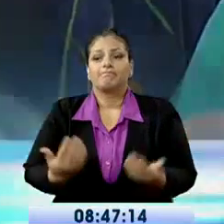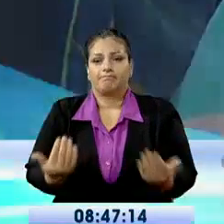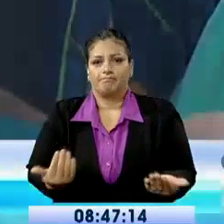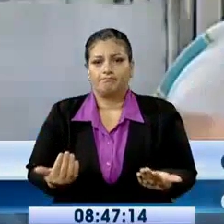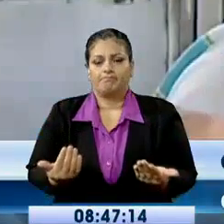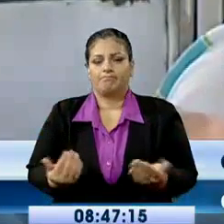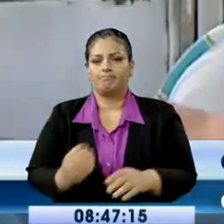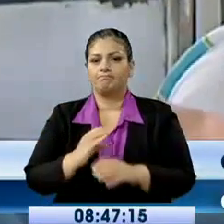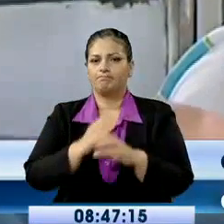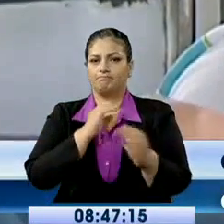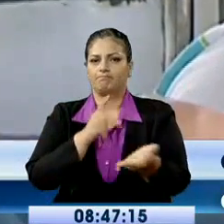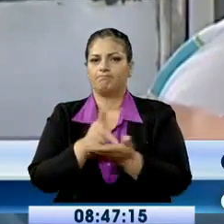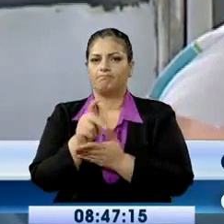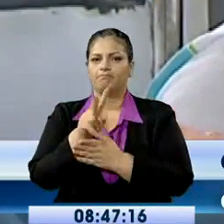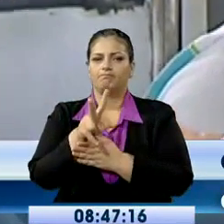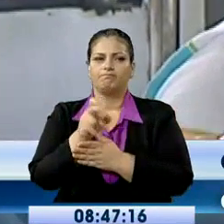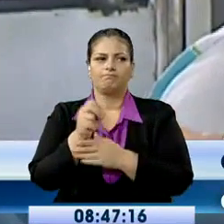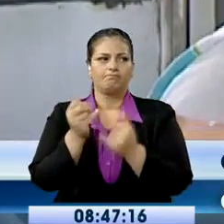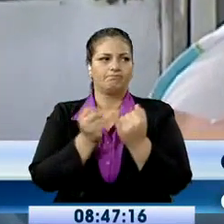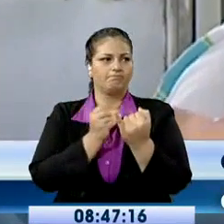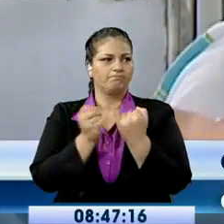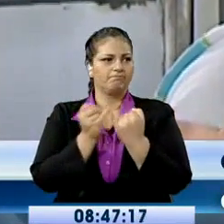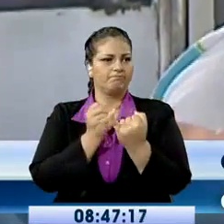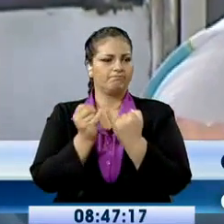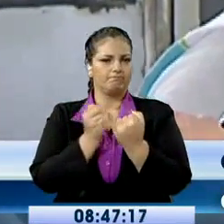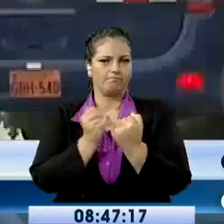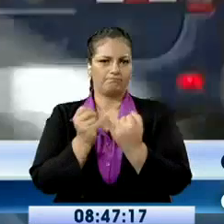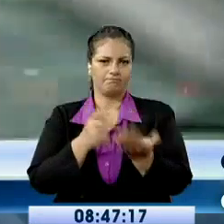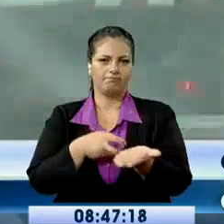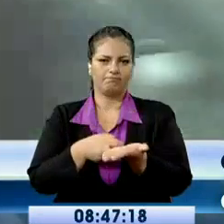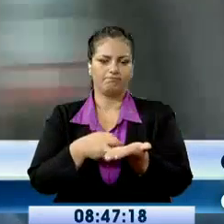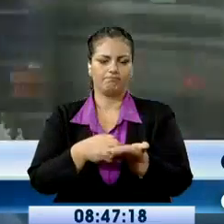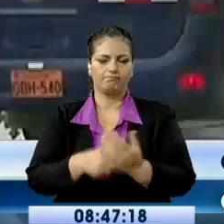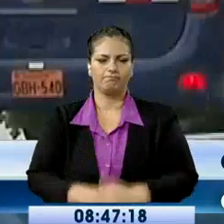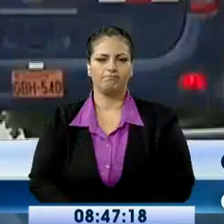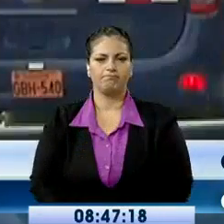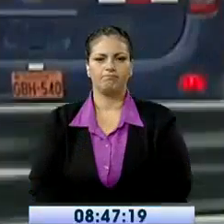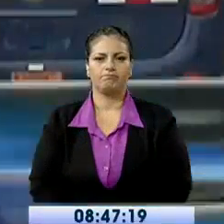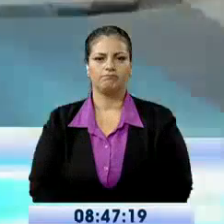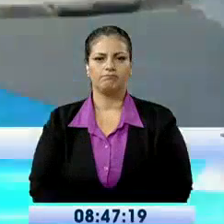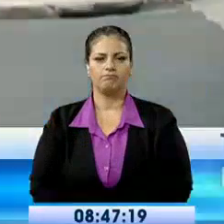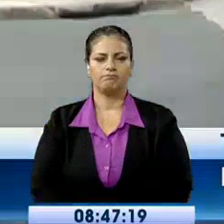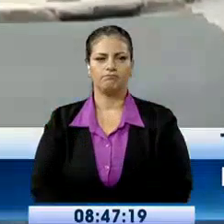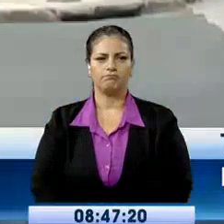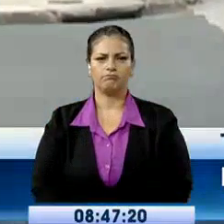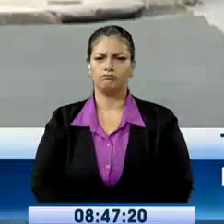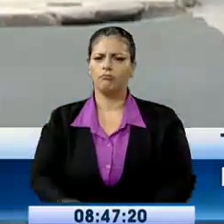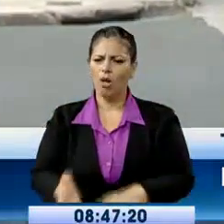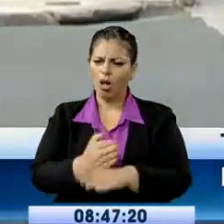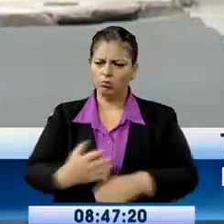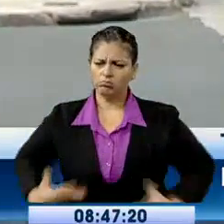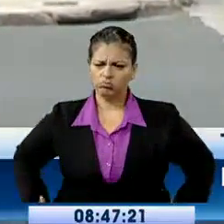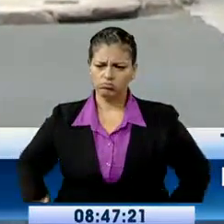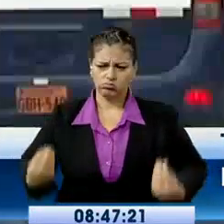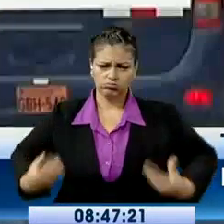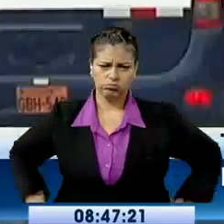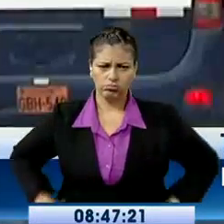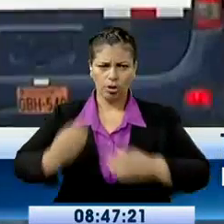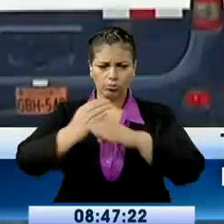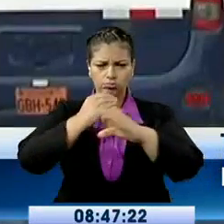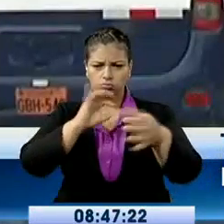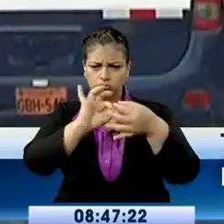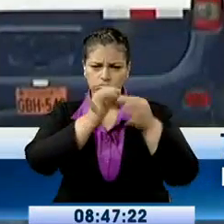este. Todo está caro ahorita, todos los repuestos, todo lo que es los accesorios ya. ¿Hace cuánto que ustedes no tienen un incremento en el